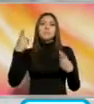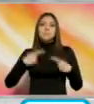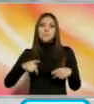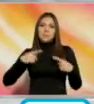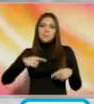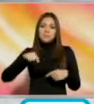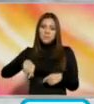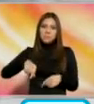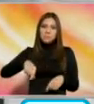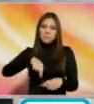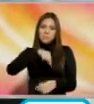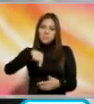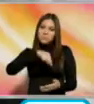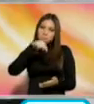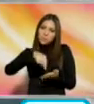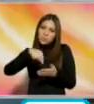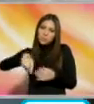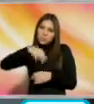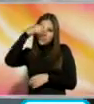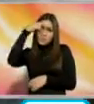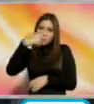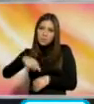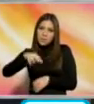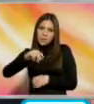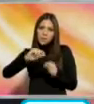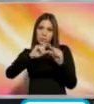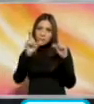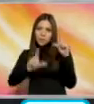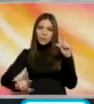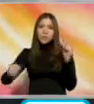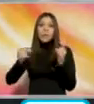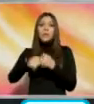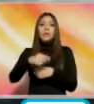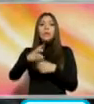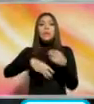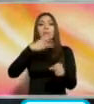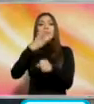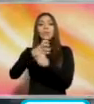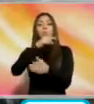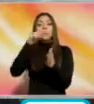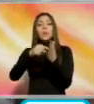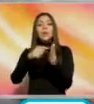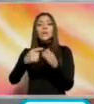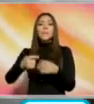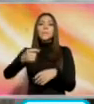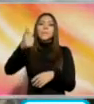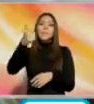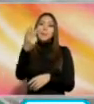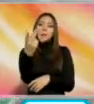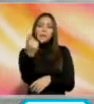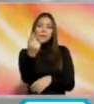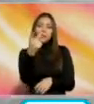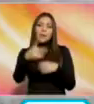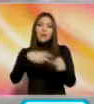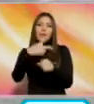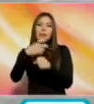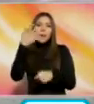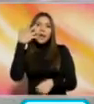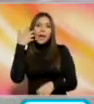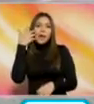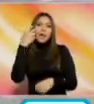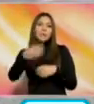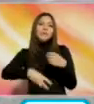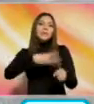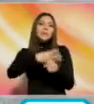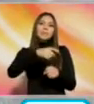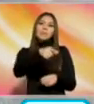nuestro país está pues en tercer lugar después del perro y de los gatos. puedo creer. Así ¿En serio? es, ha crecido Sí. muchísimo su popularidad, su